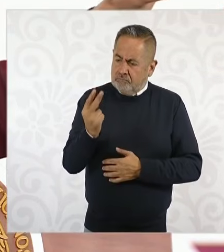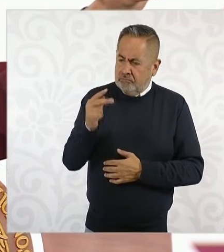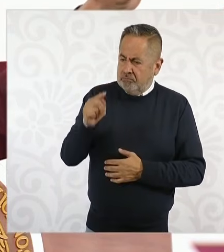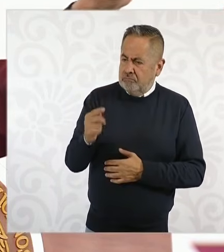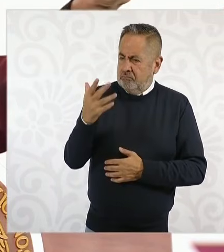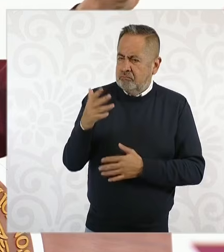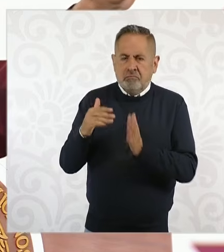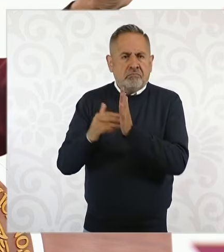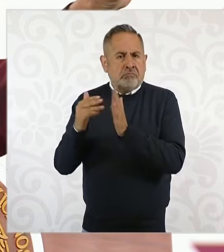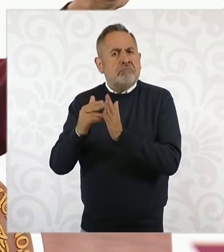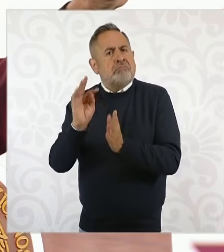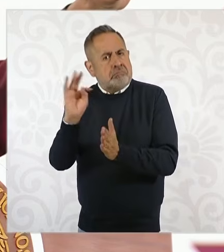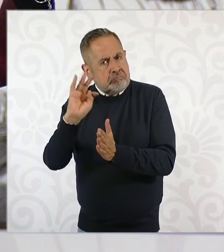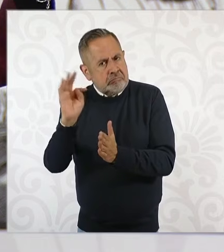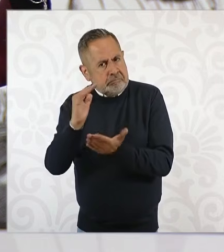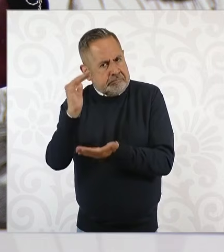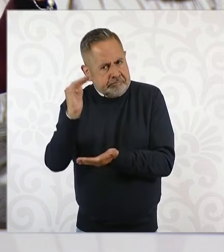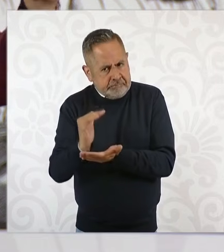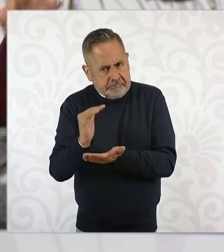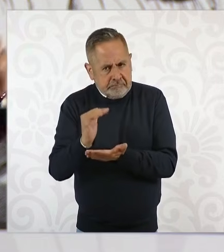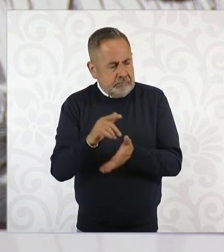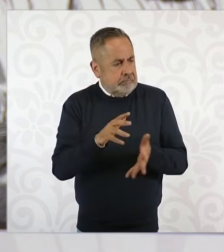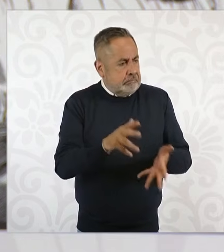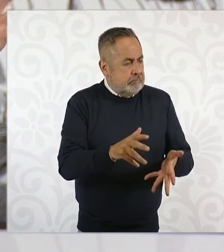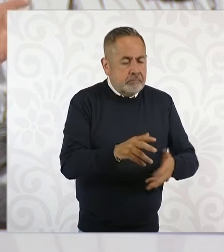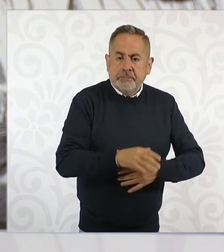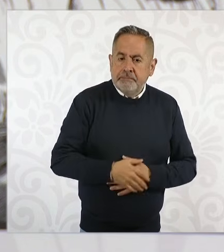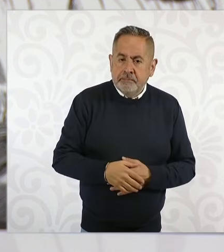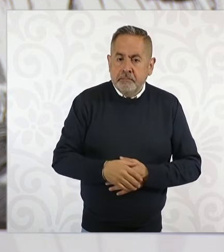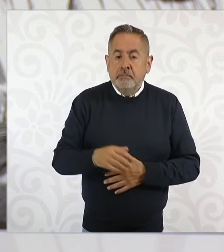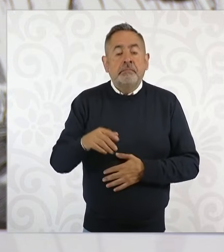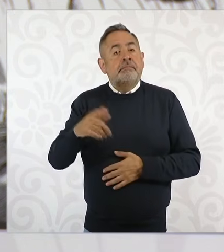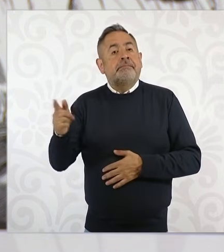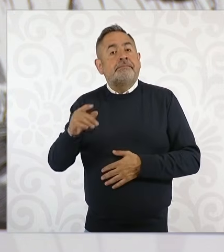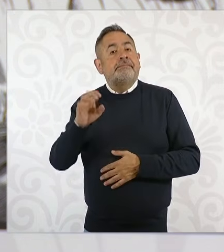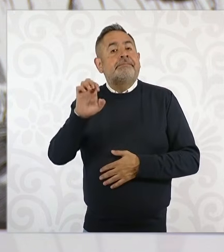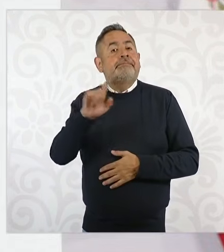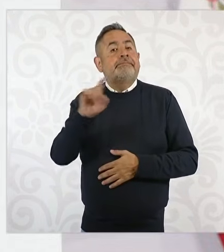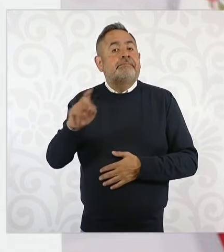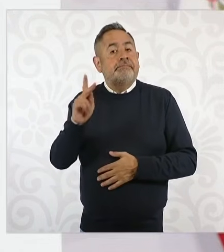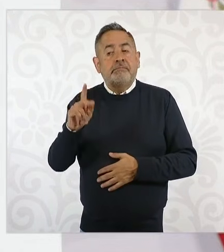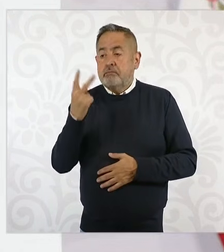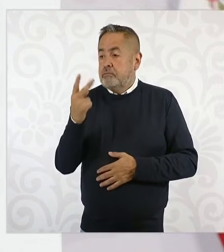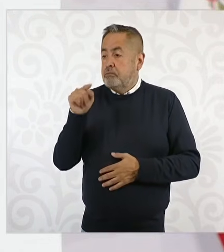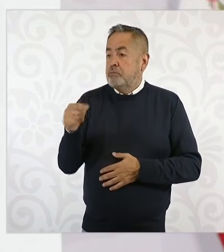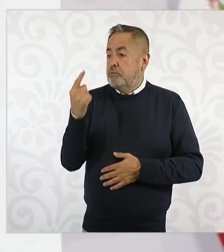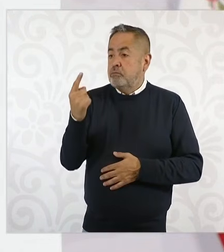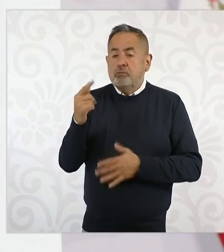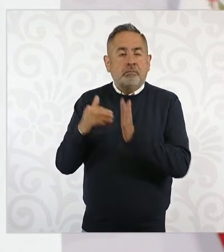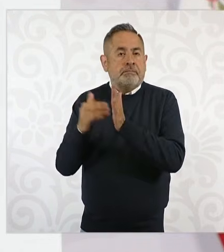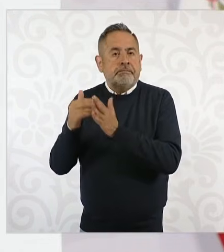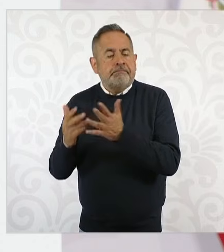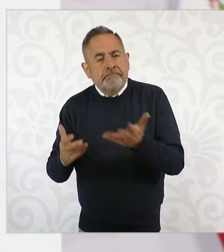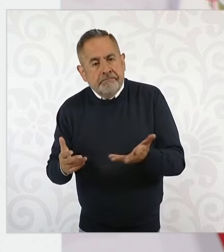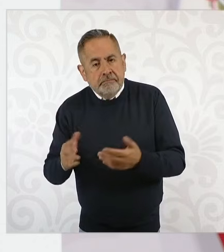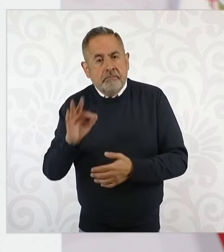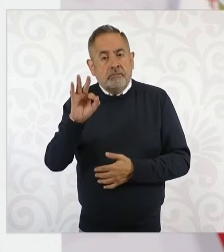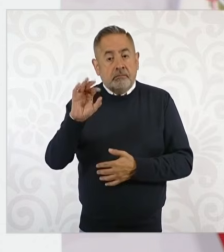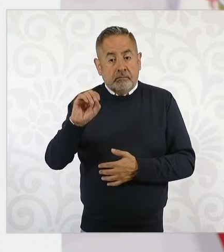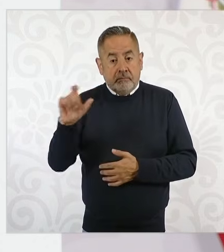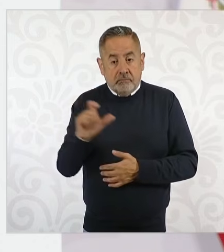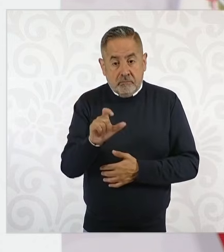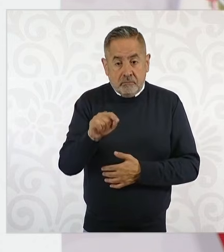barriles diarios de producción. Durante Cedillo se producía 2.1 millones de barriles diarios. Y con Fox llegó